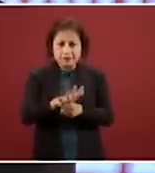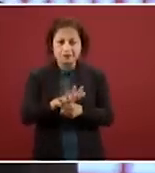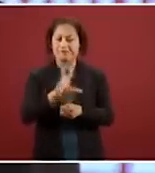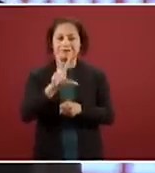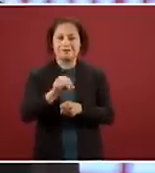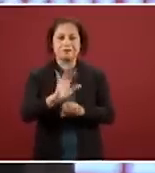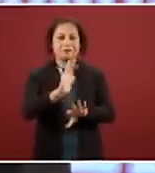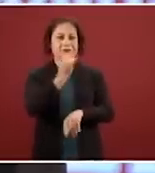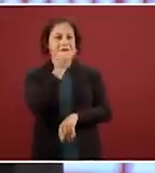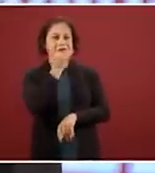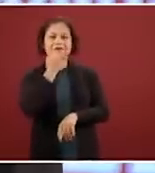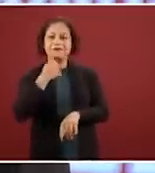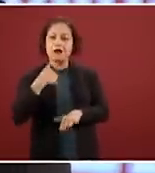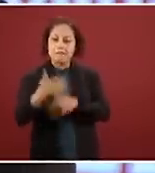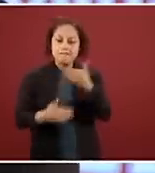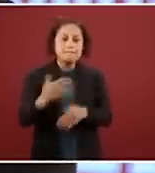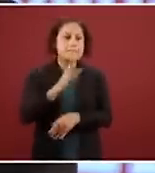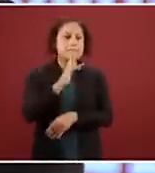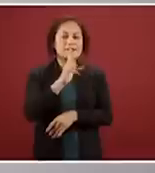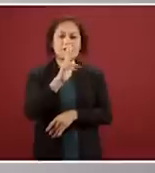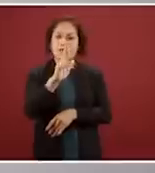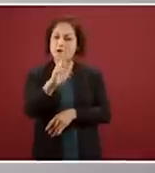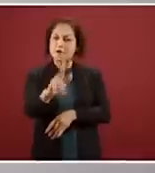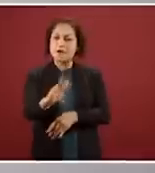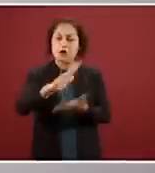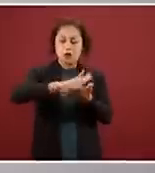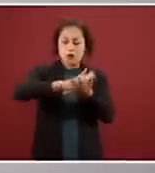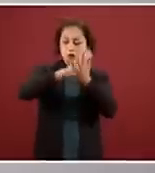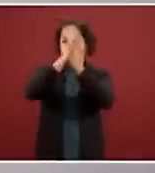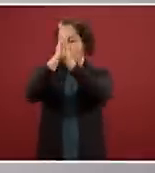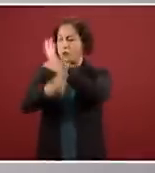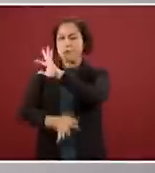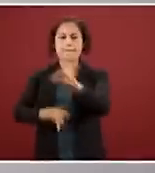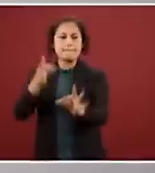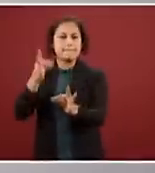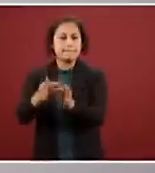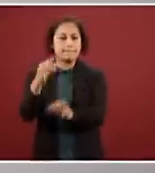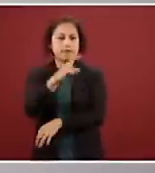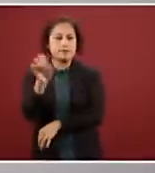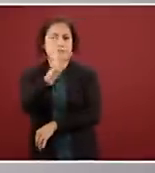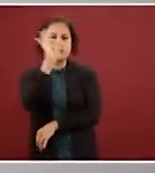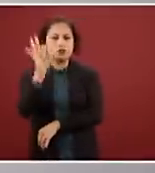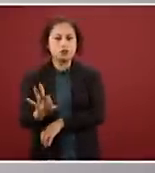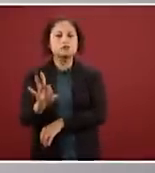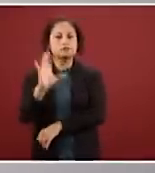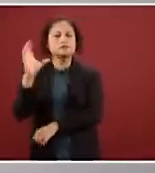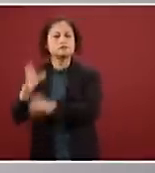mejor y consumar la obra de transformación. Eso es lo que pienso.